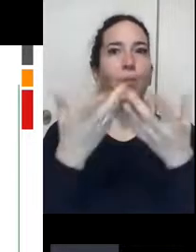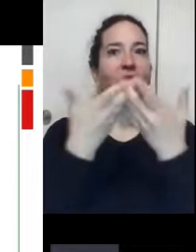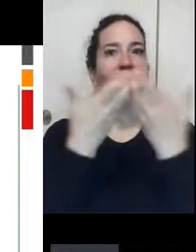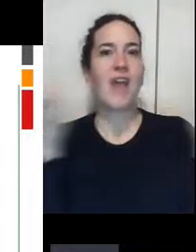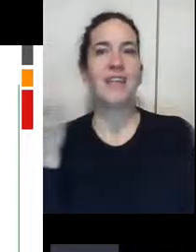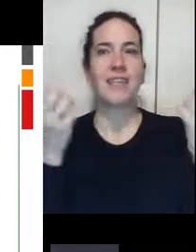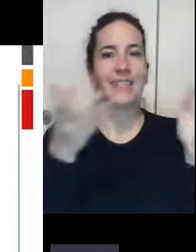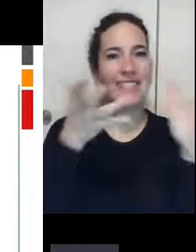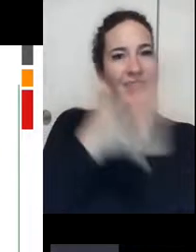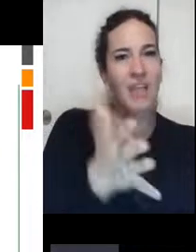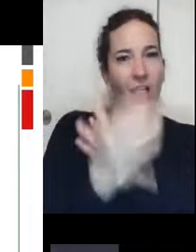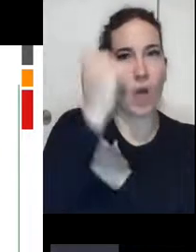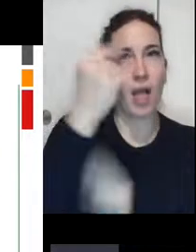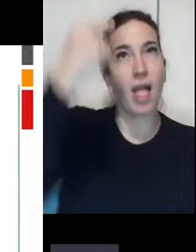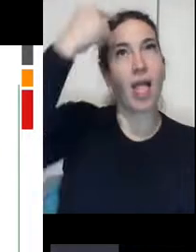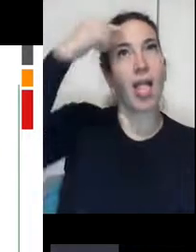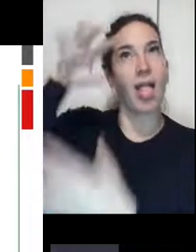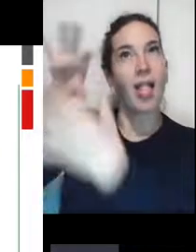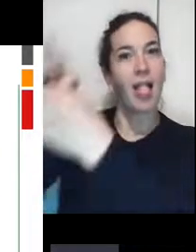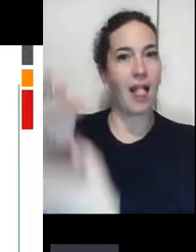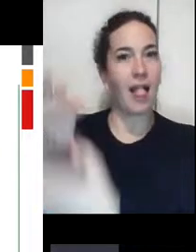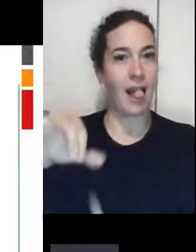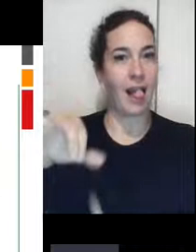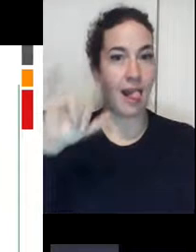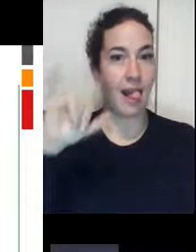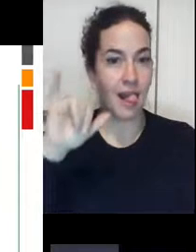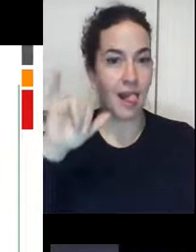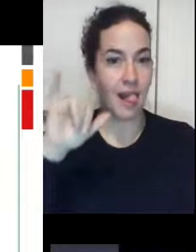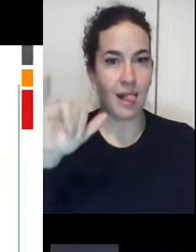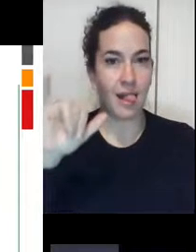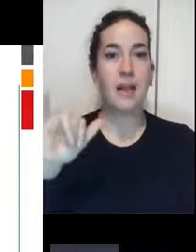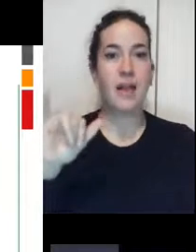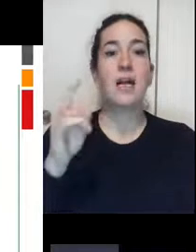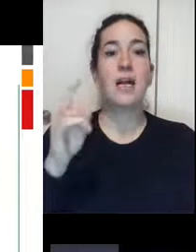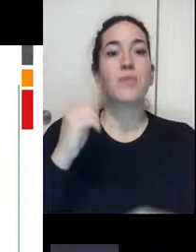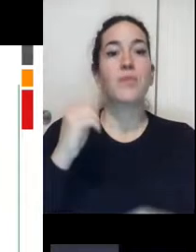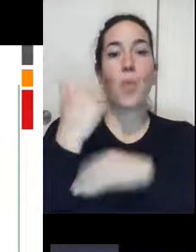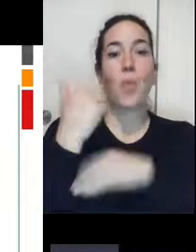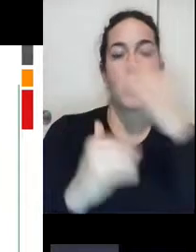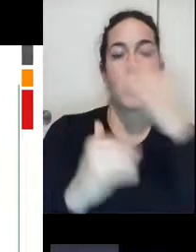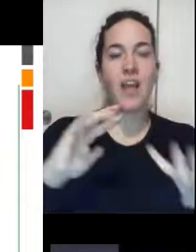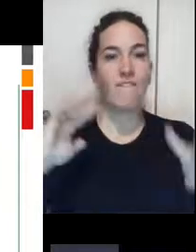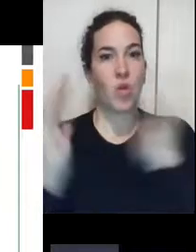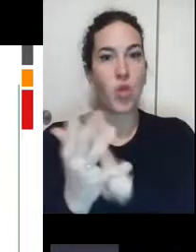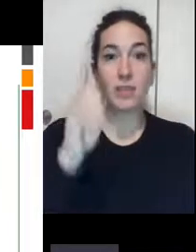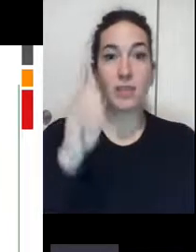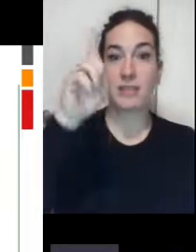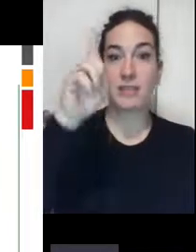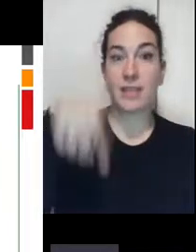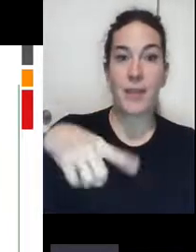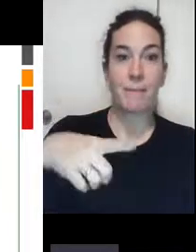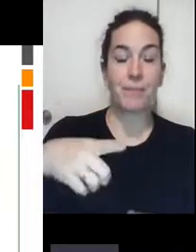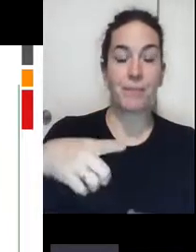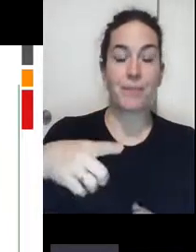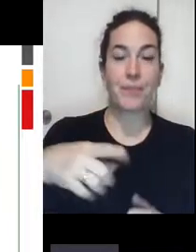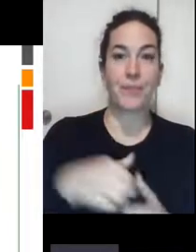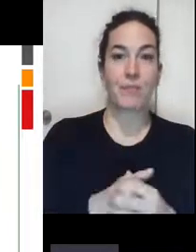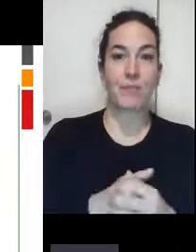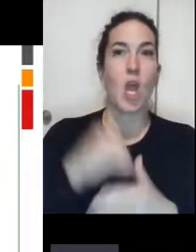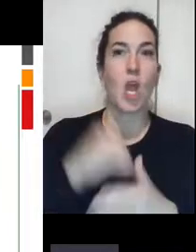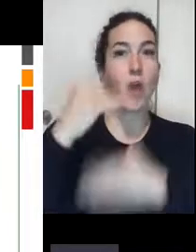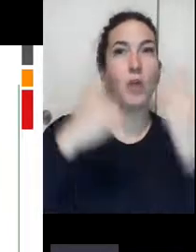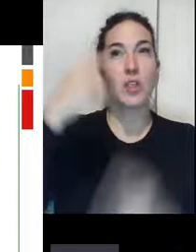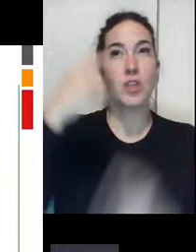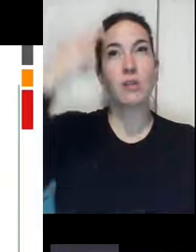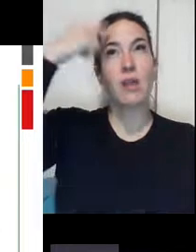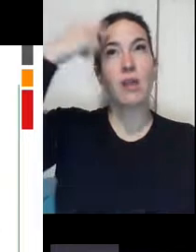los significados a los que están asociados, y es un proceso de evolución y de eficacia es el proceso de evocación y la